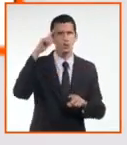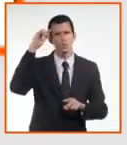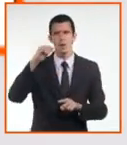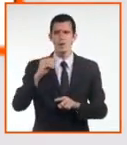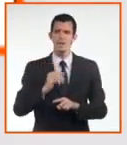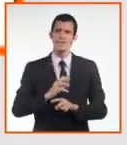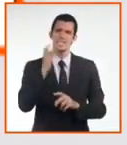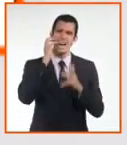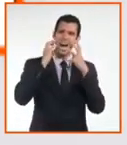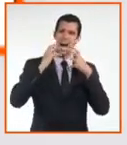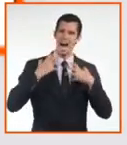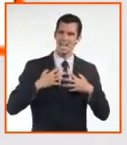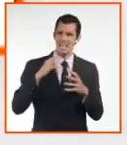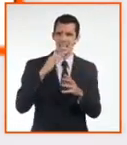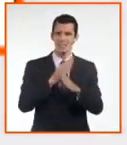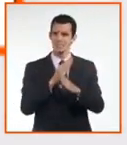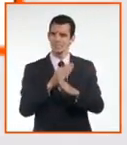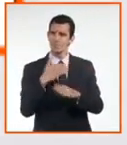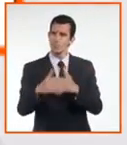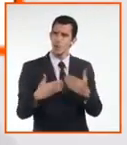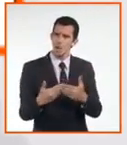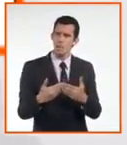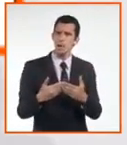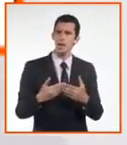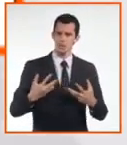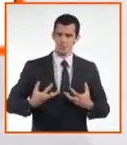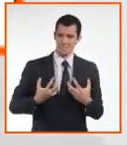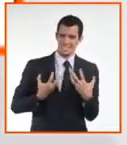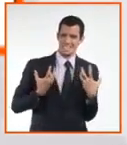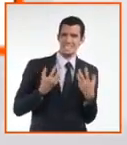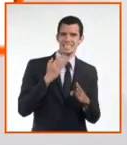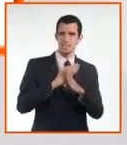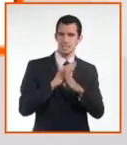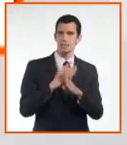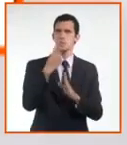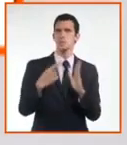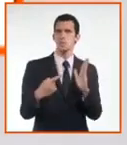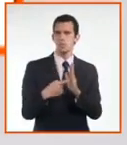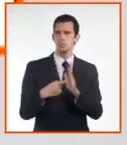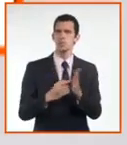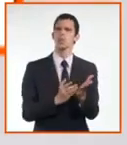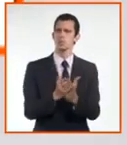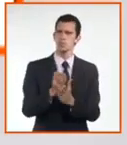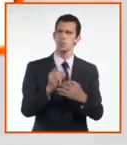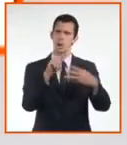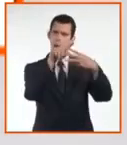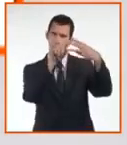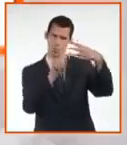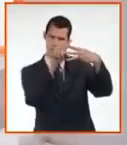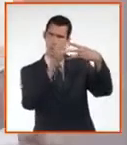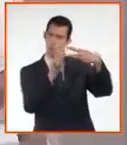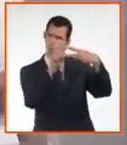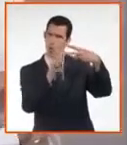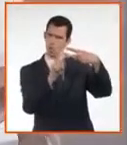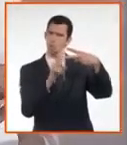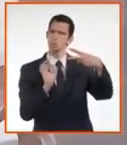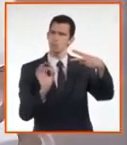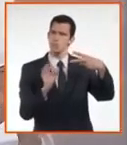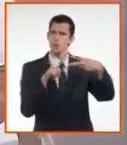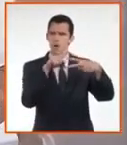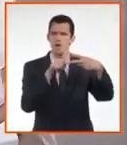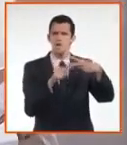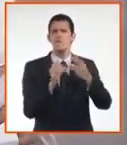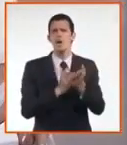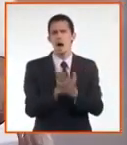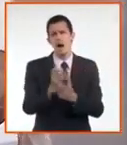están a esta meta son y las prendas o lonas y la prenden zona de 5 la tenemos presente son los grupos farmacológicos más